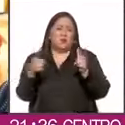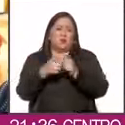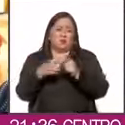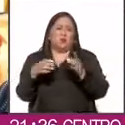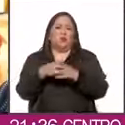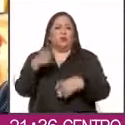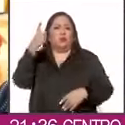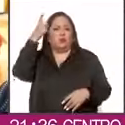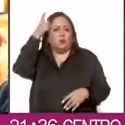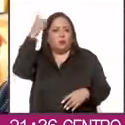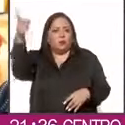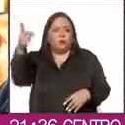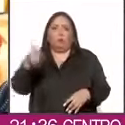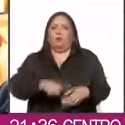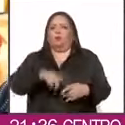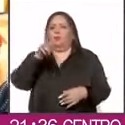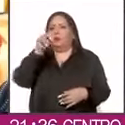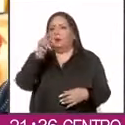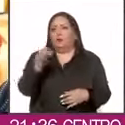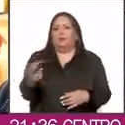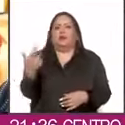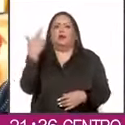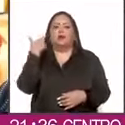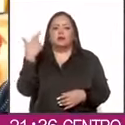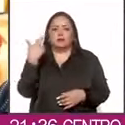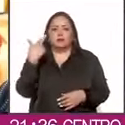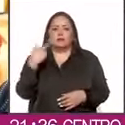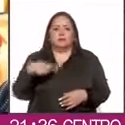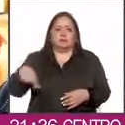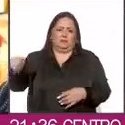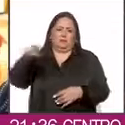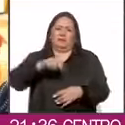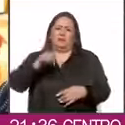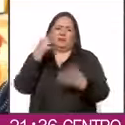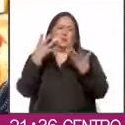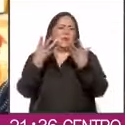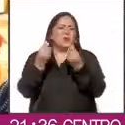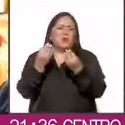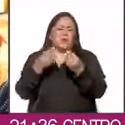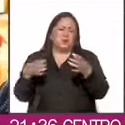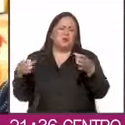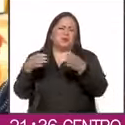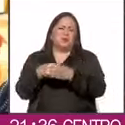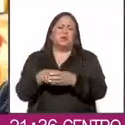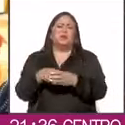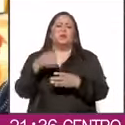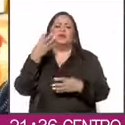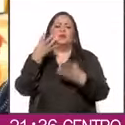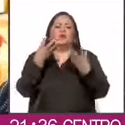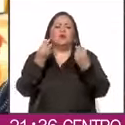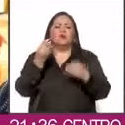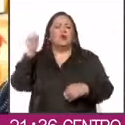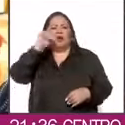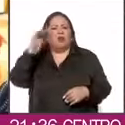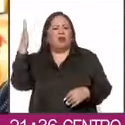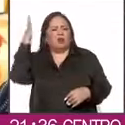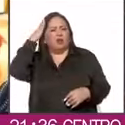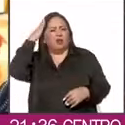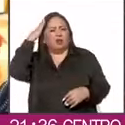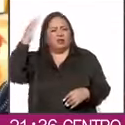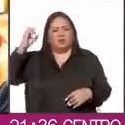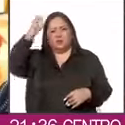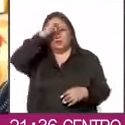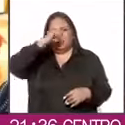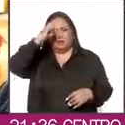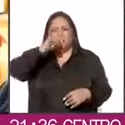los dueños de medios de comunicación que les son afines y los muchos líderes de opinión que